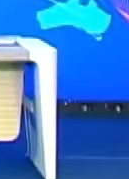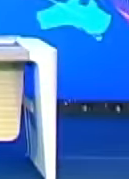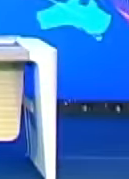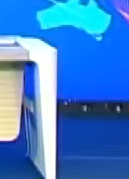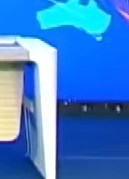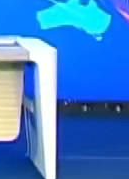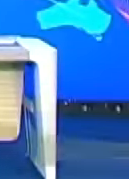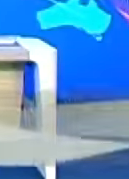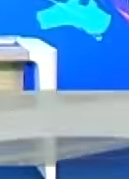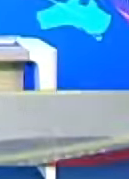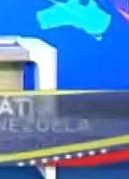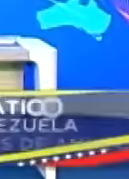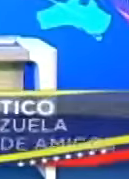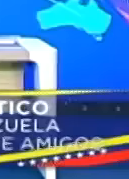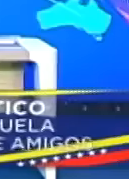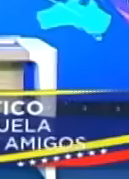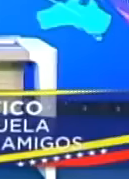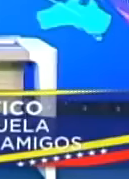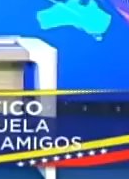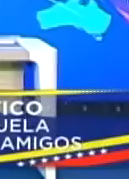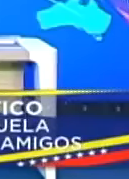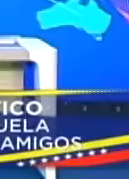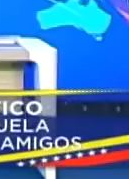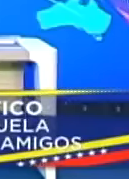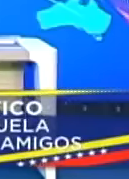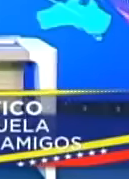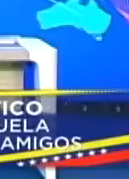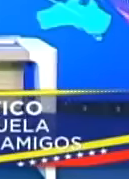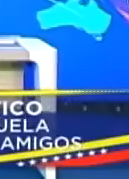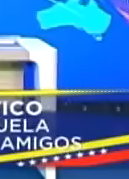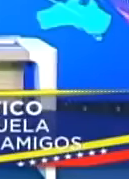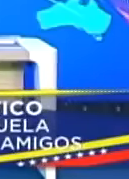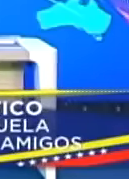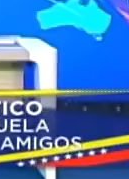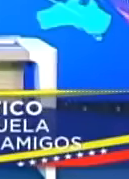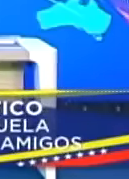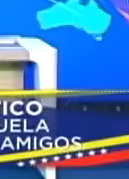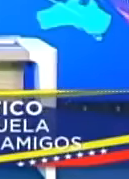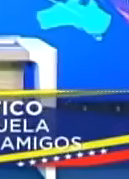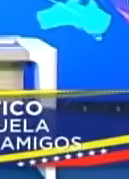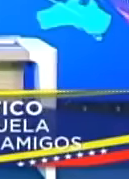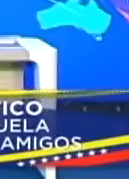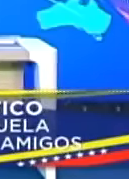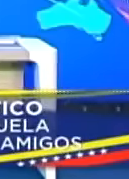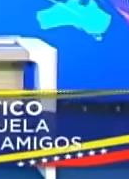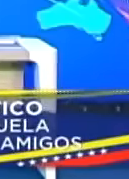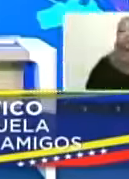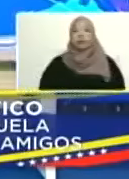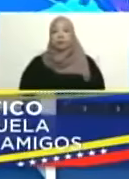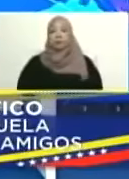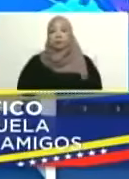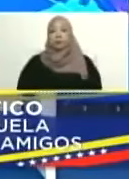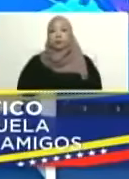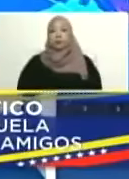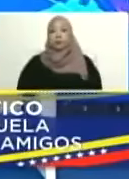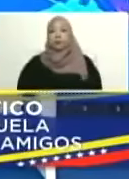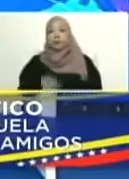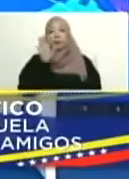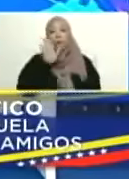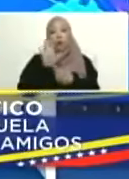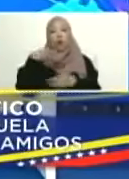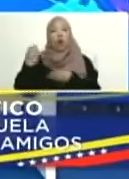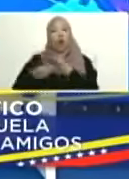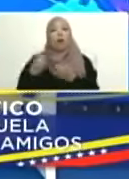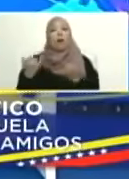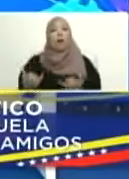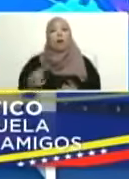saludo, muy acuciosos, científicos, detallistas, documentales, pueden demostrar cómo este